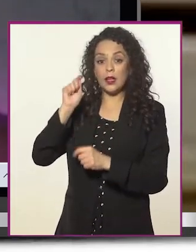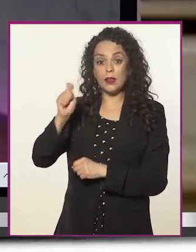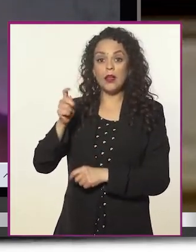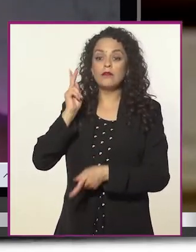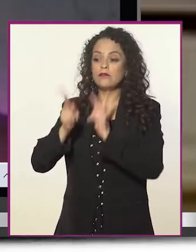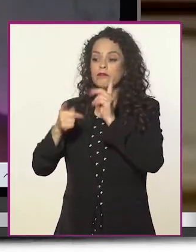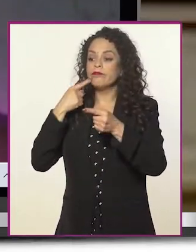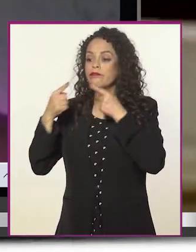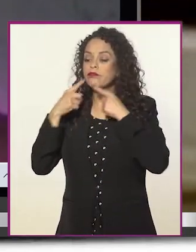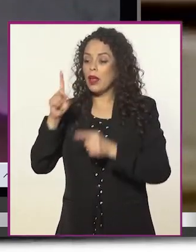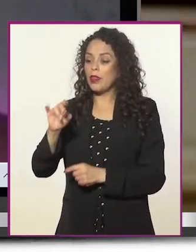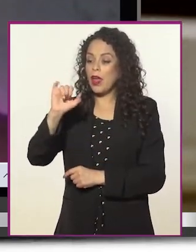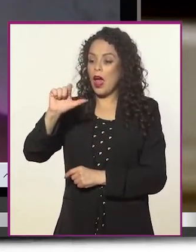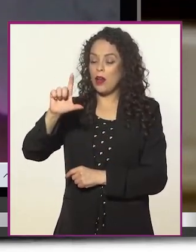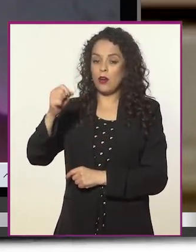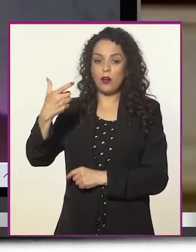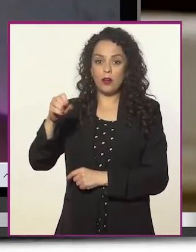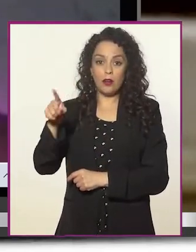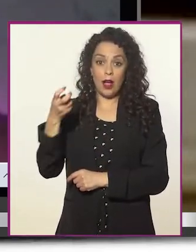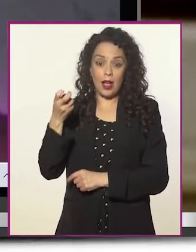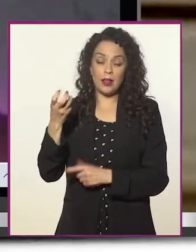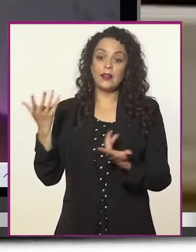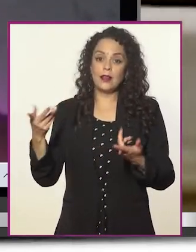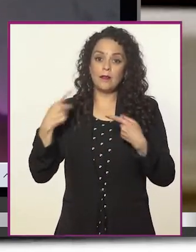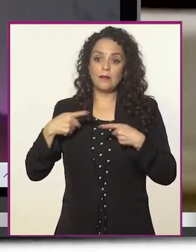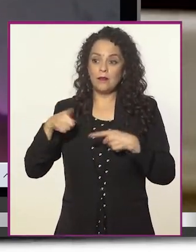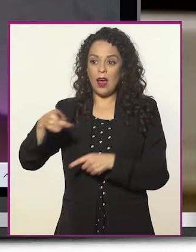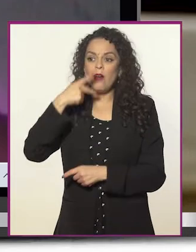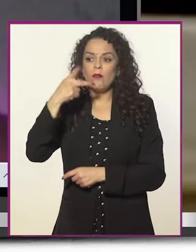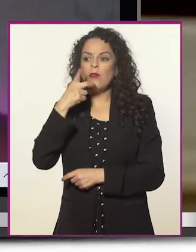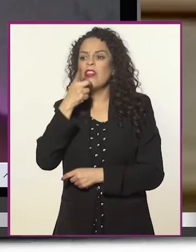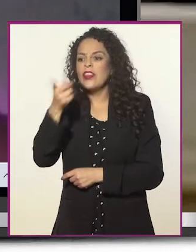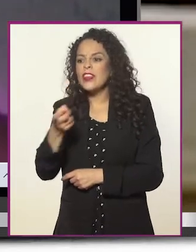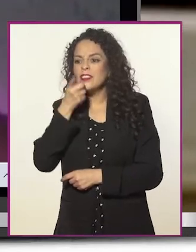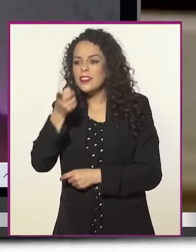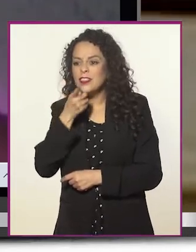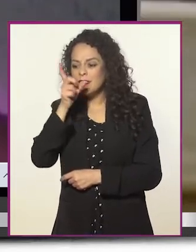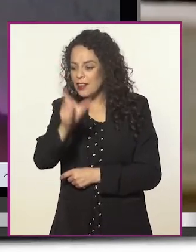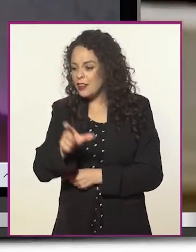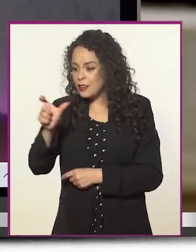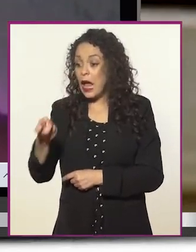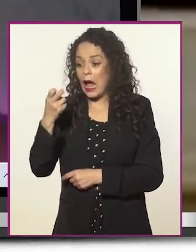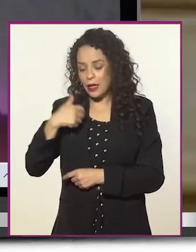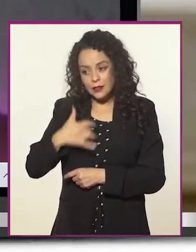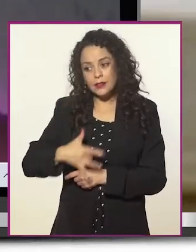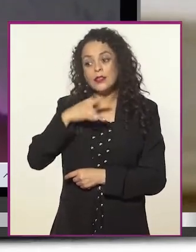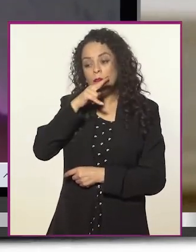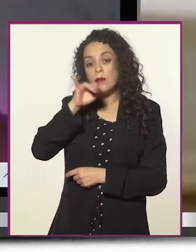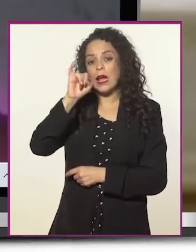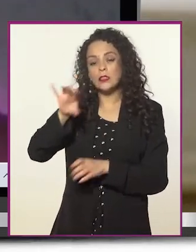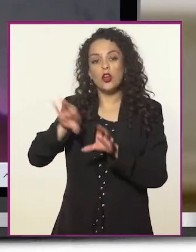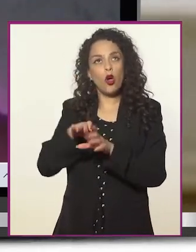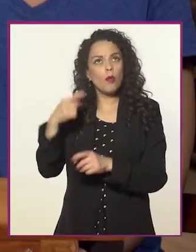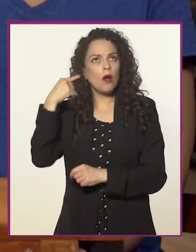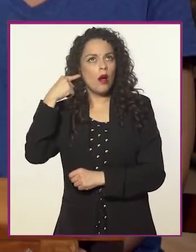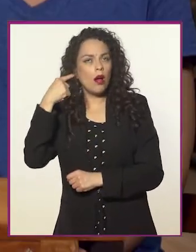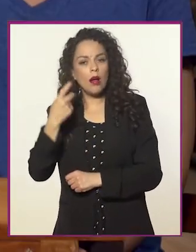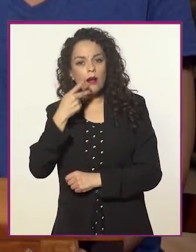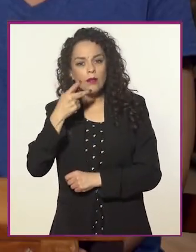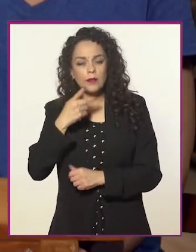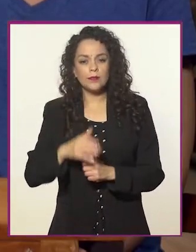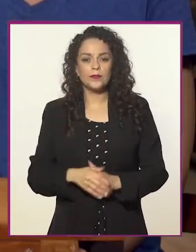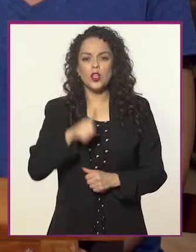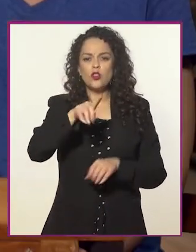diálogos, y que pues que son las cosas que los personajes dicen, y entonces ahí sí me preocupo mucho cómo suenan.